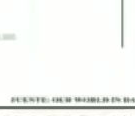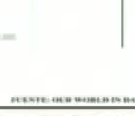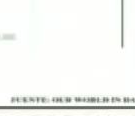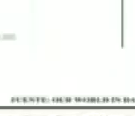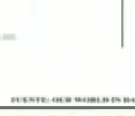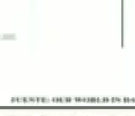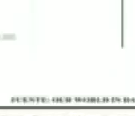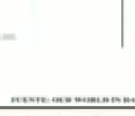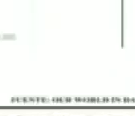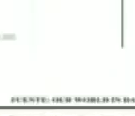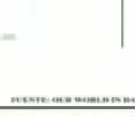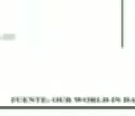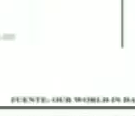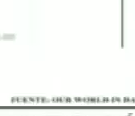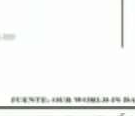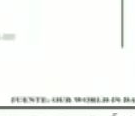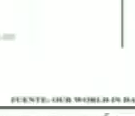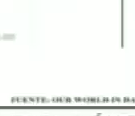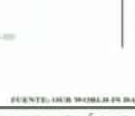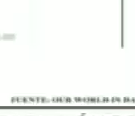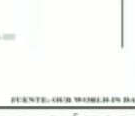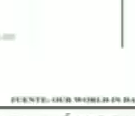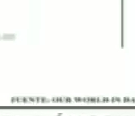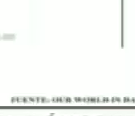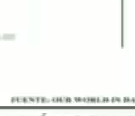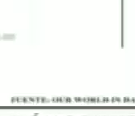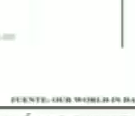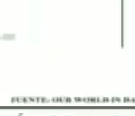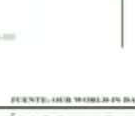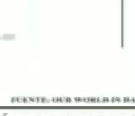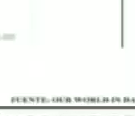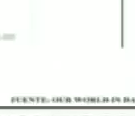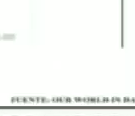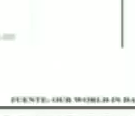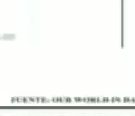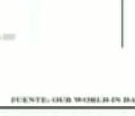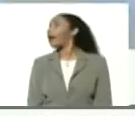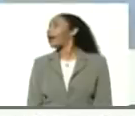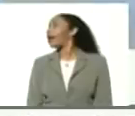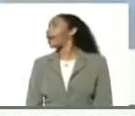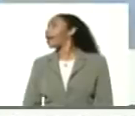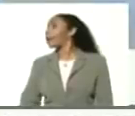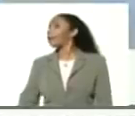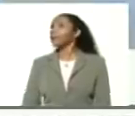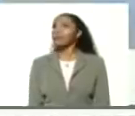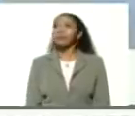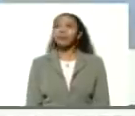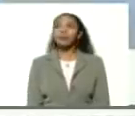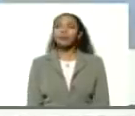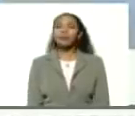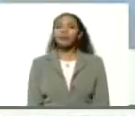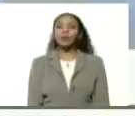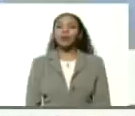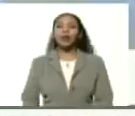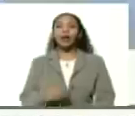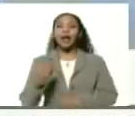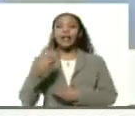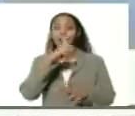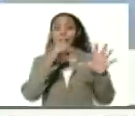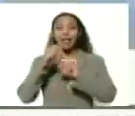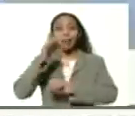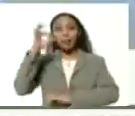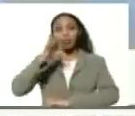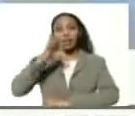tiempo, vemos la tasa de mortalidad por millón de habitantes aumenta, se incrementa en un